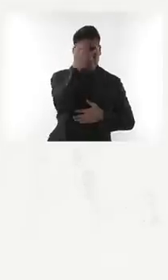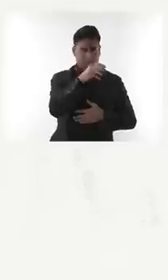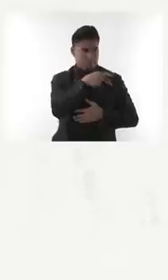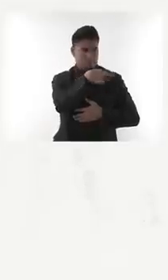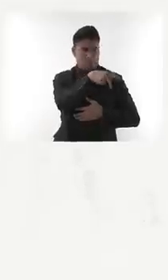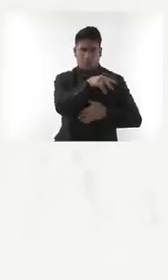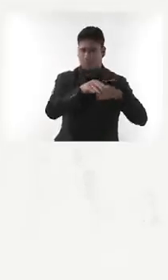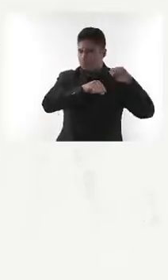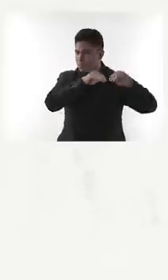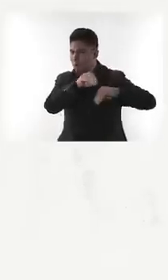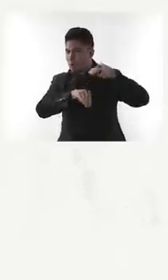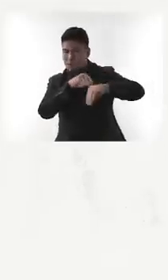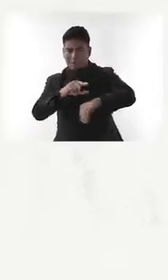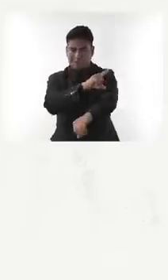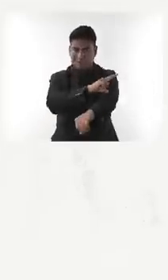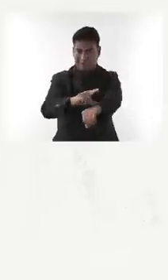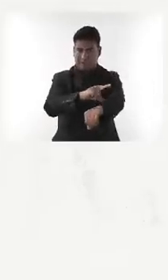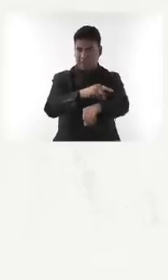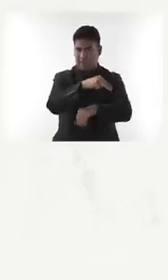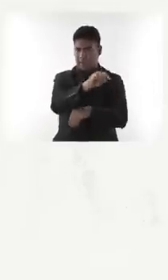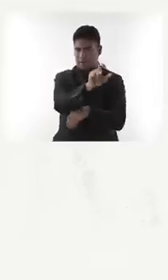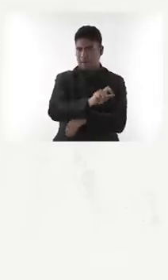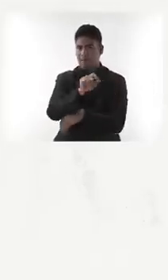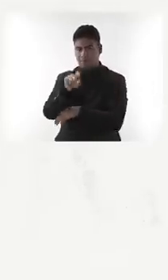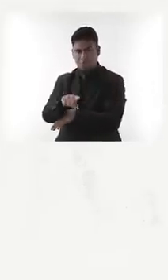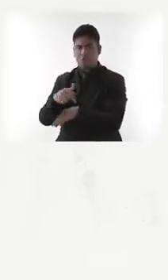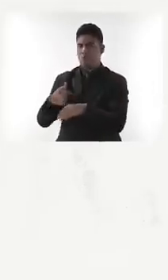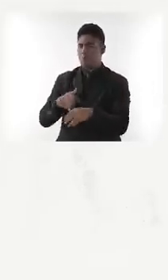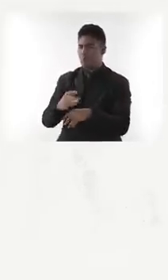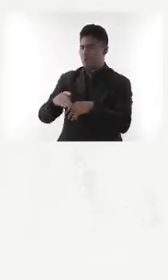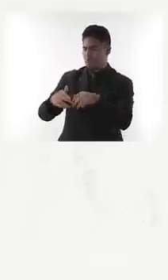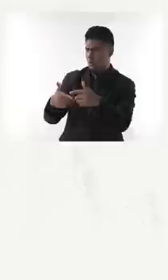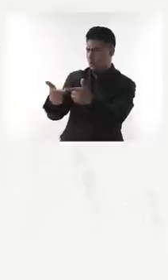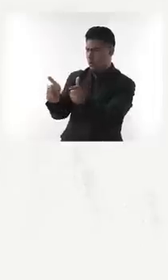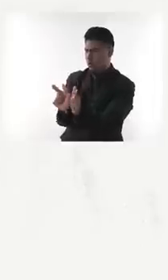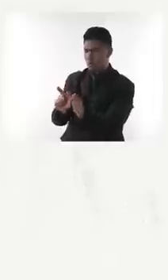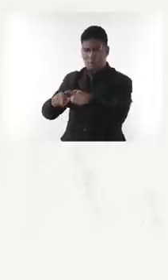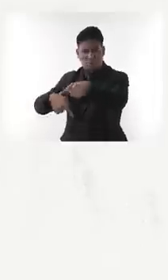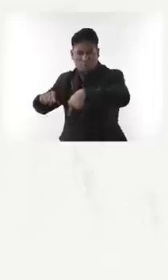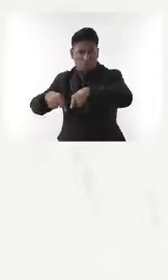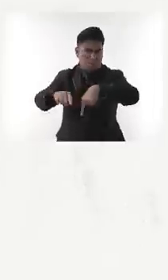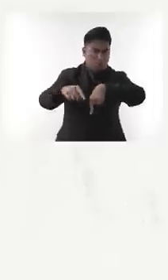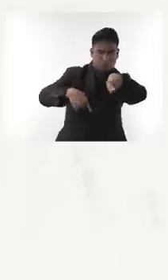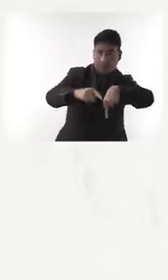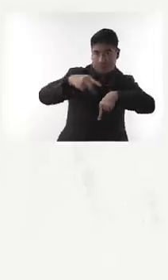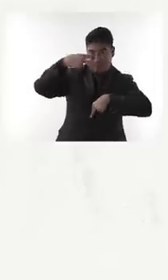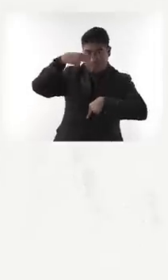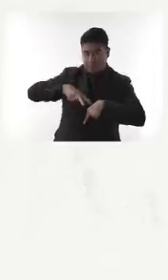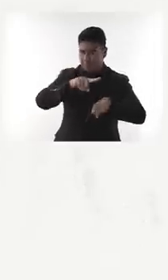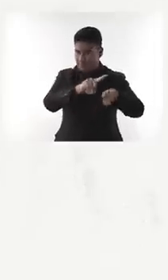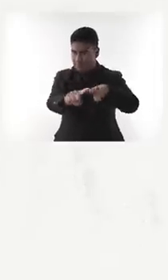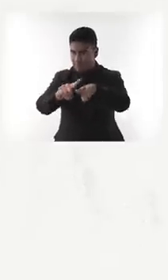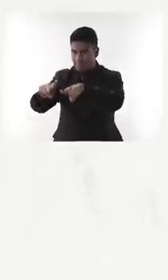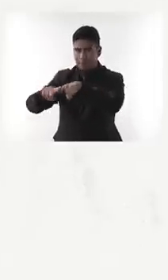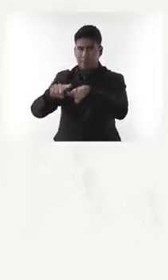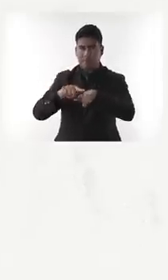Liga MX como a las selecciones mexicanas. Así lo veremos en los próximos minutos.